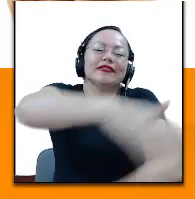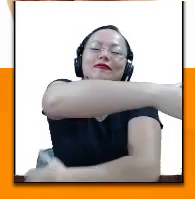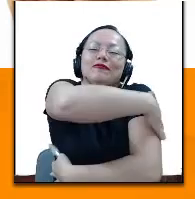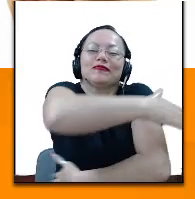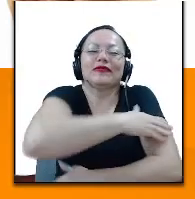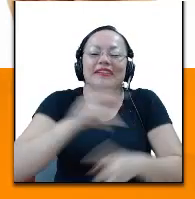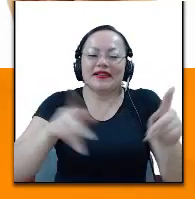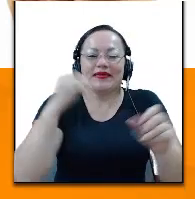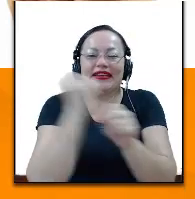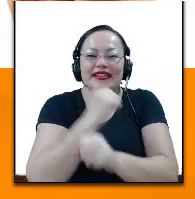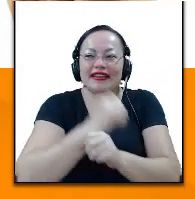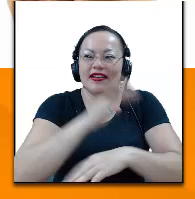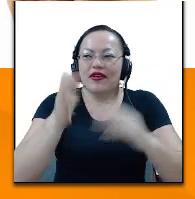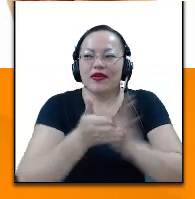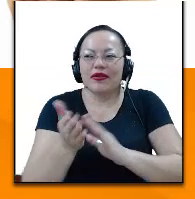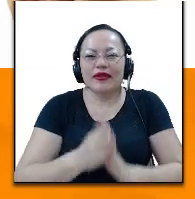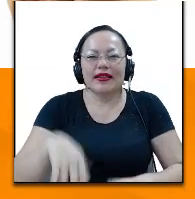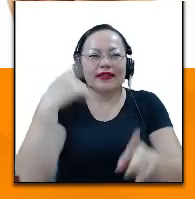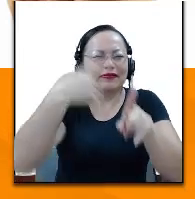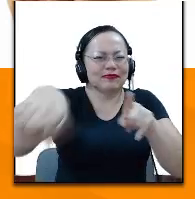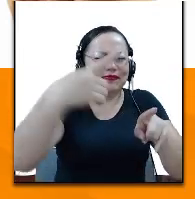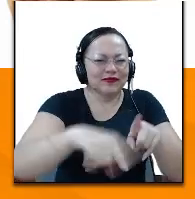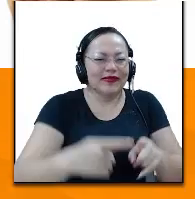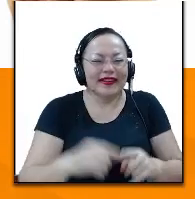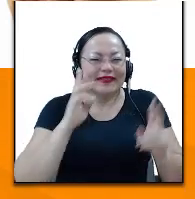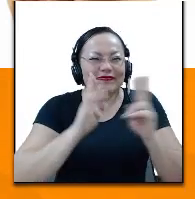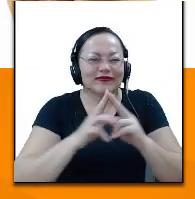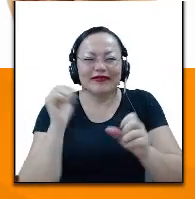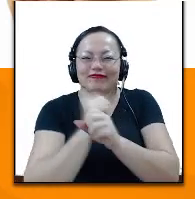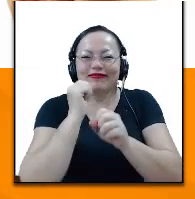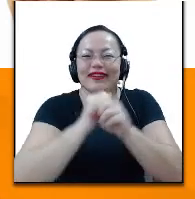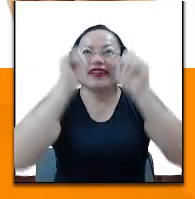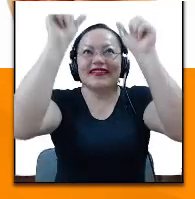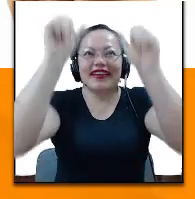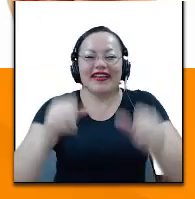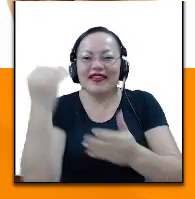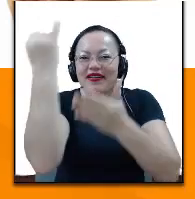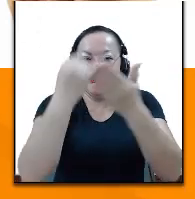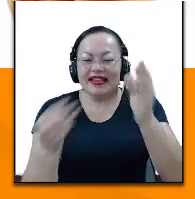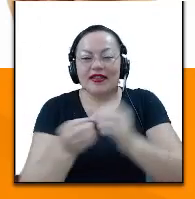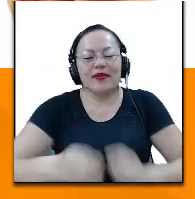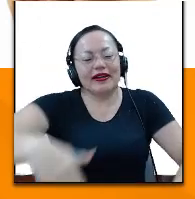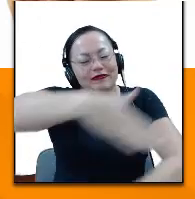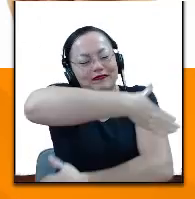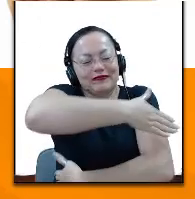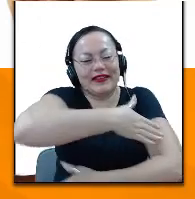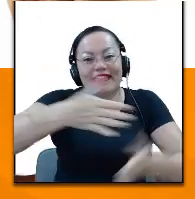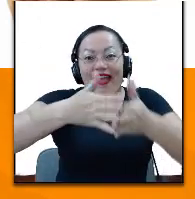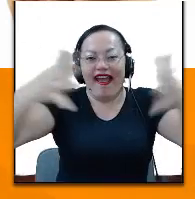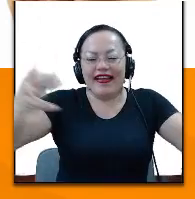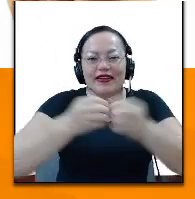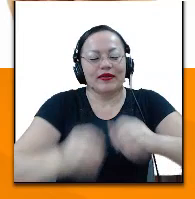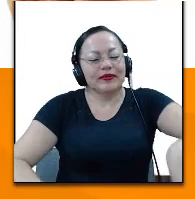los que son encargados del colores, vectorizaciones y más. Para ellos, un abrazo gigante.